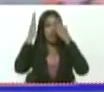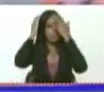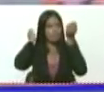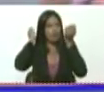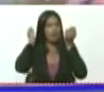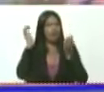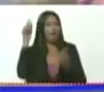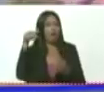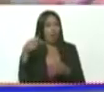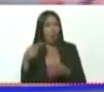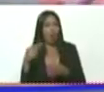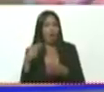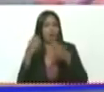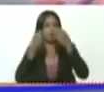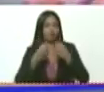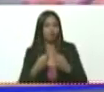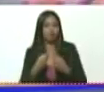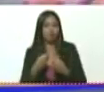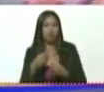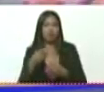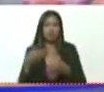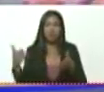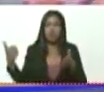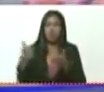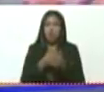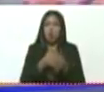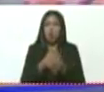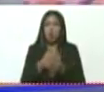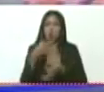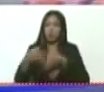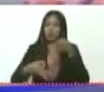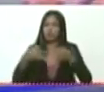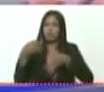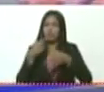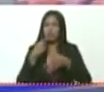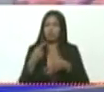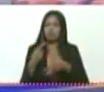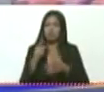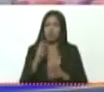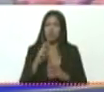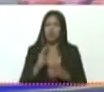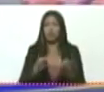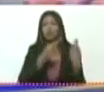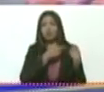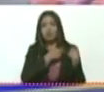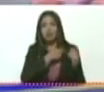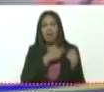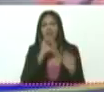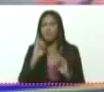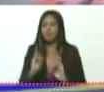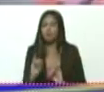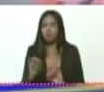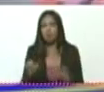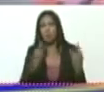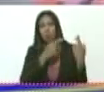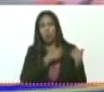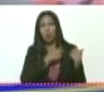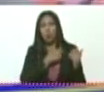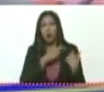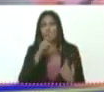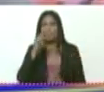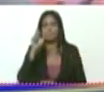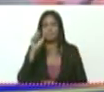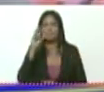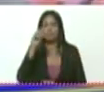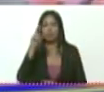cárcel, este golpe lo justificaban para designar, ellos iban a designar a Baduel